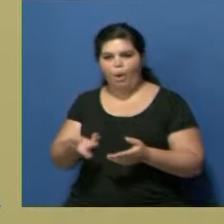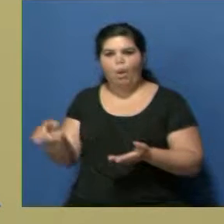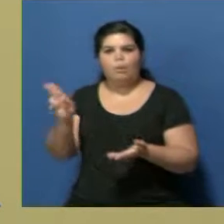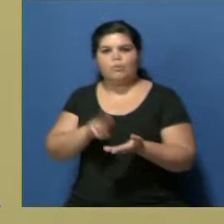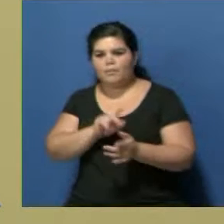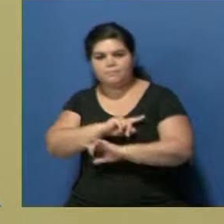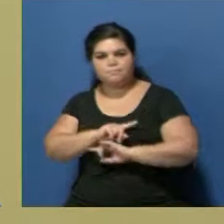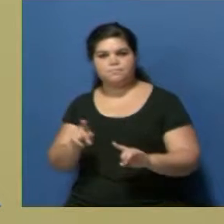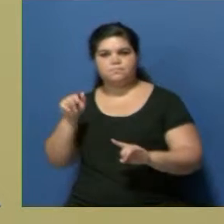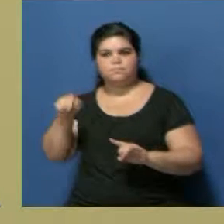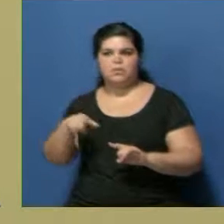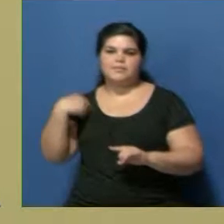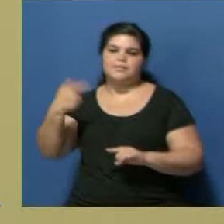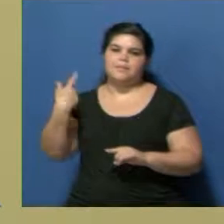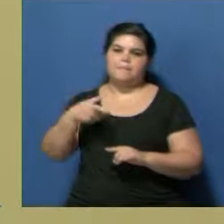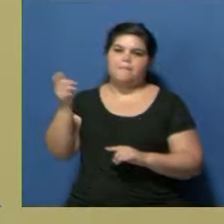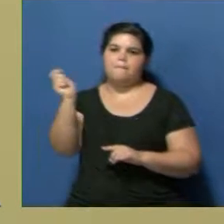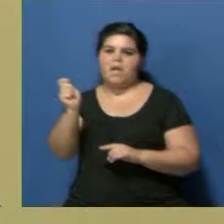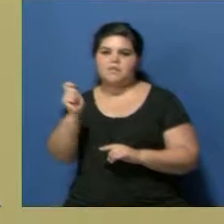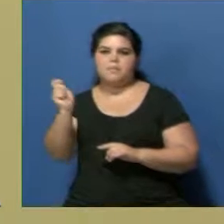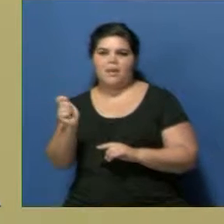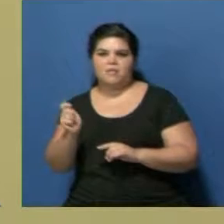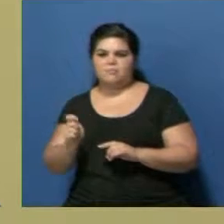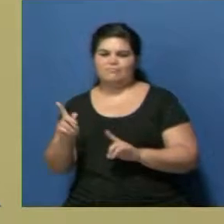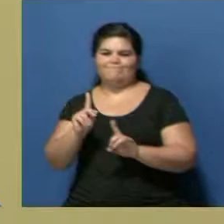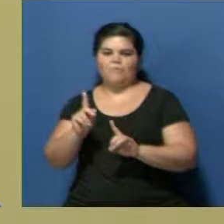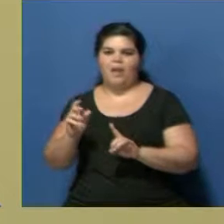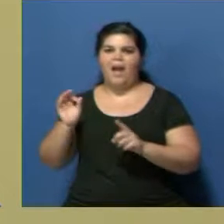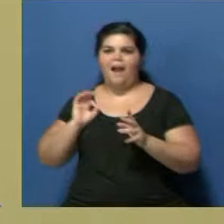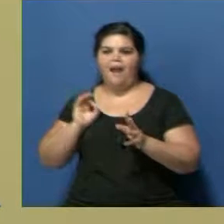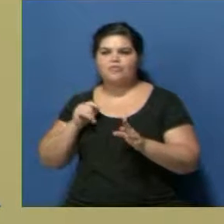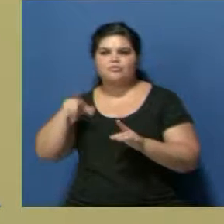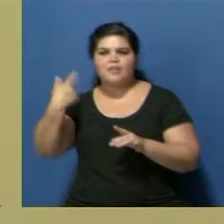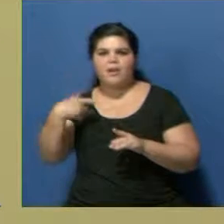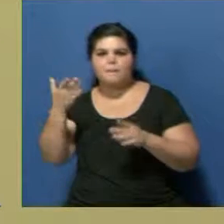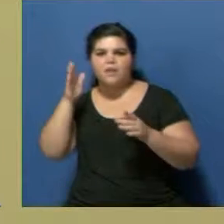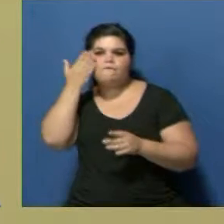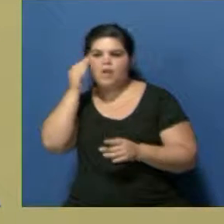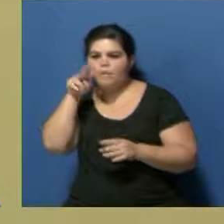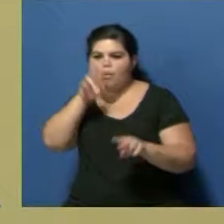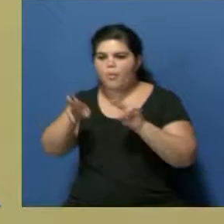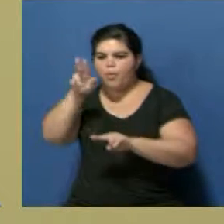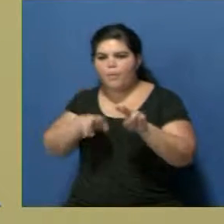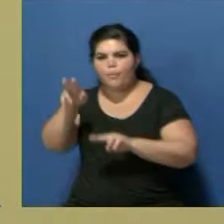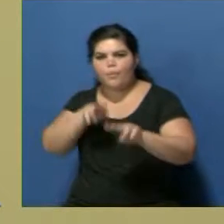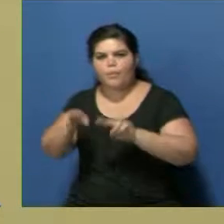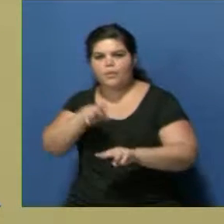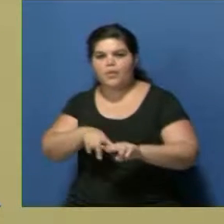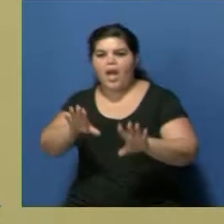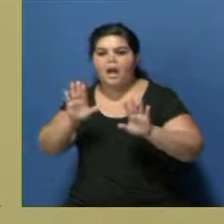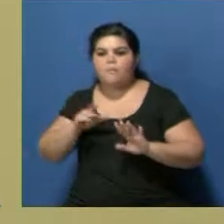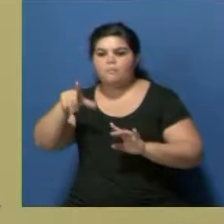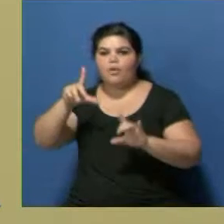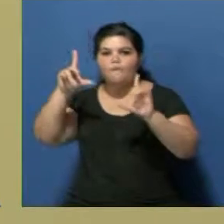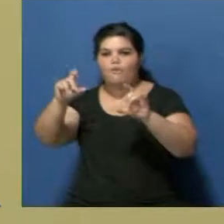Siempre, no te voy a decir todos los meses, pero varias veces por año lo buscaba en Facebook para ver si tenía alguna foto